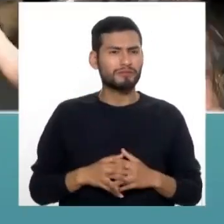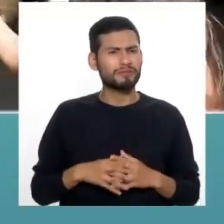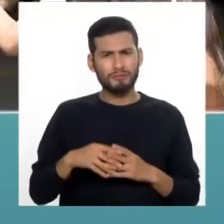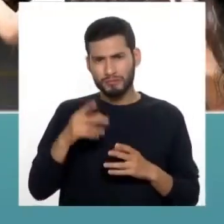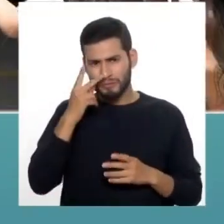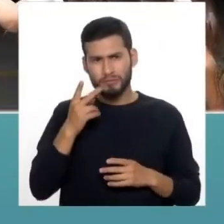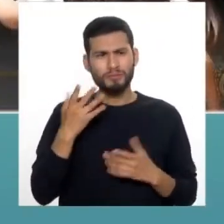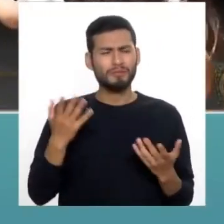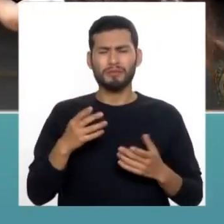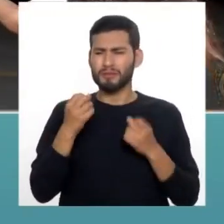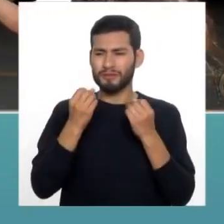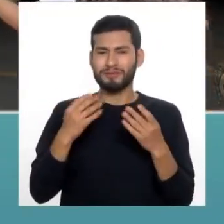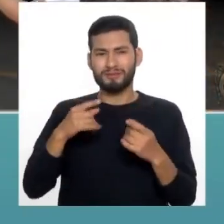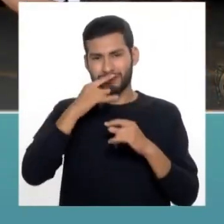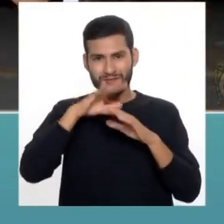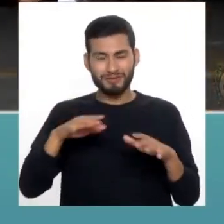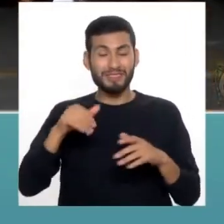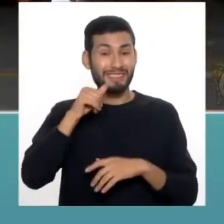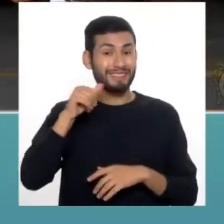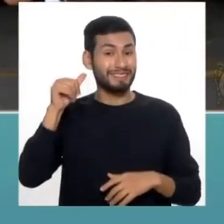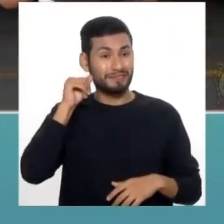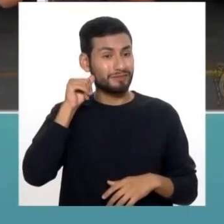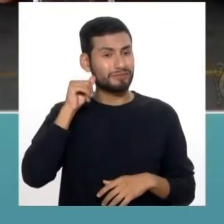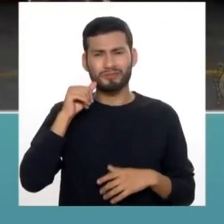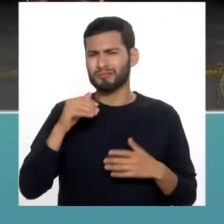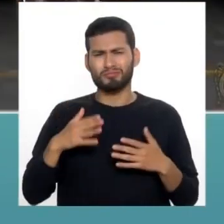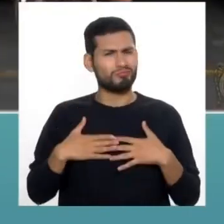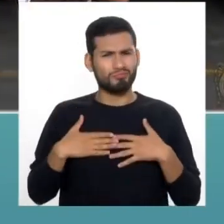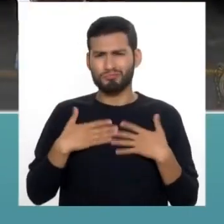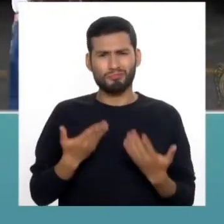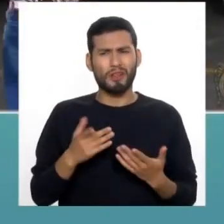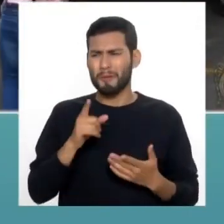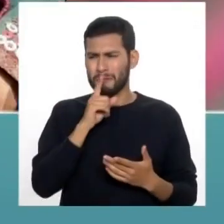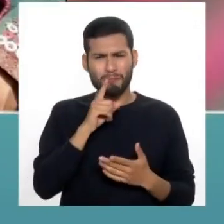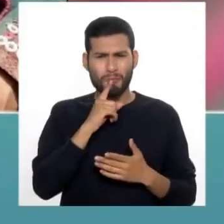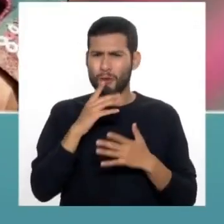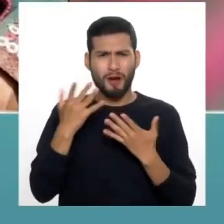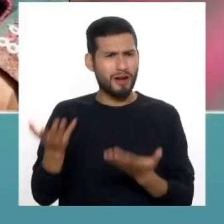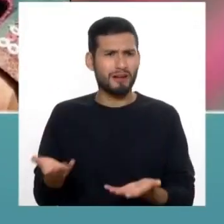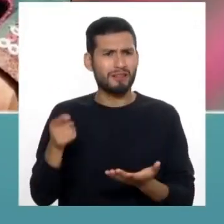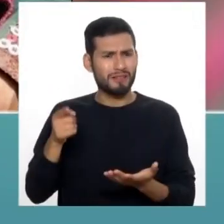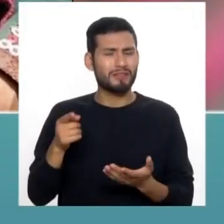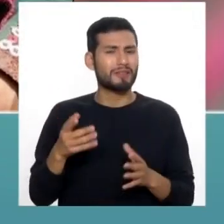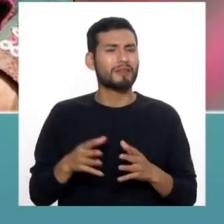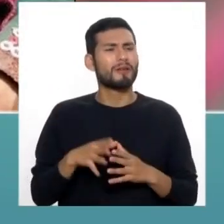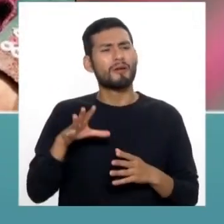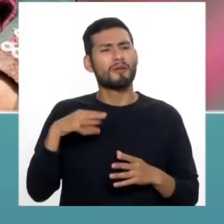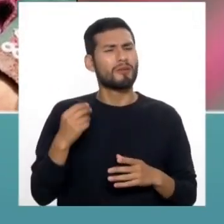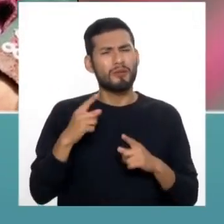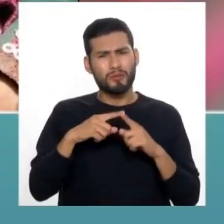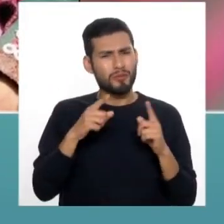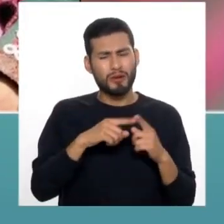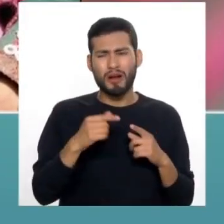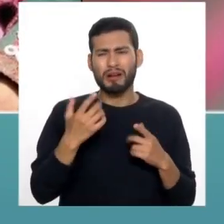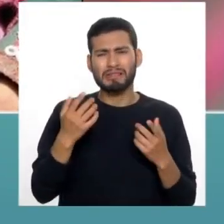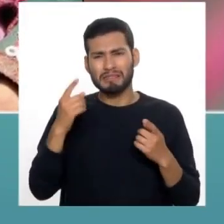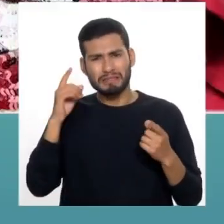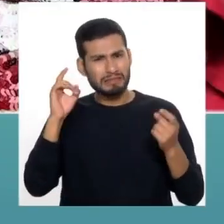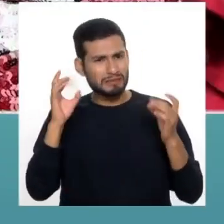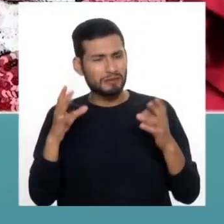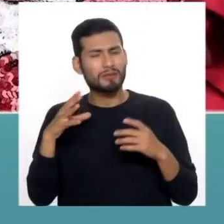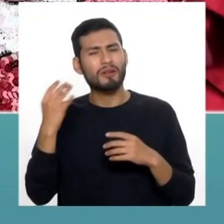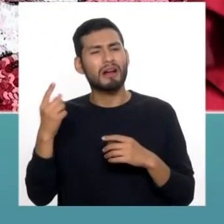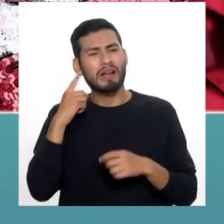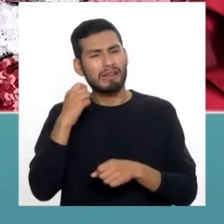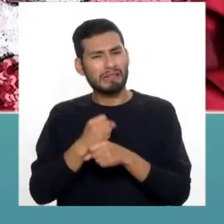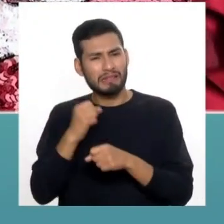ver la carita de muchos niños que el día de ayer no pudieron contar con sus papás en la presentación por distintos motivos, obviamente la mayoría por